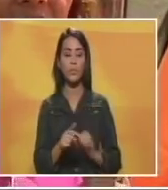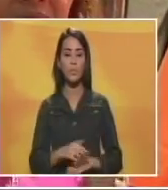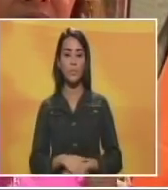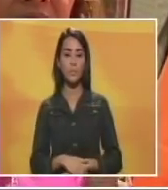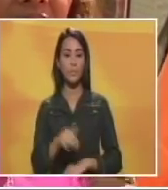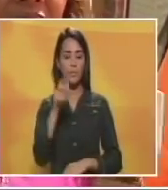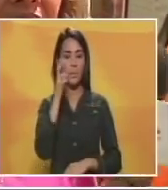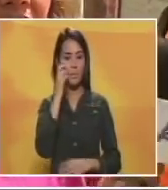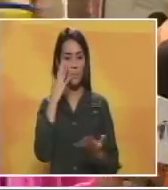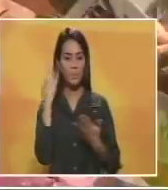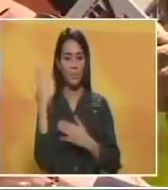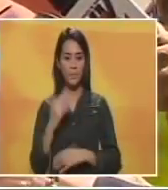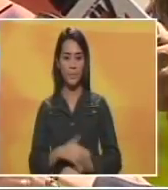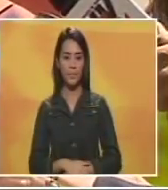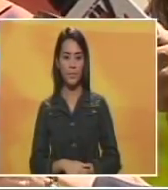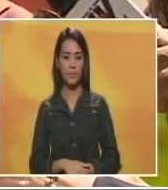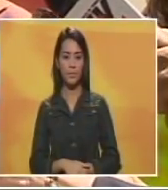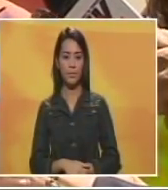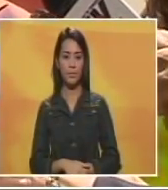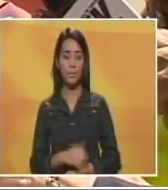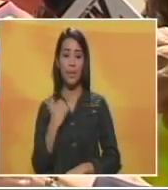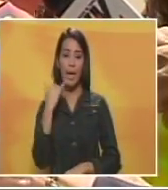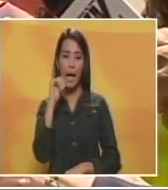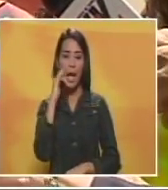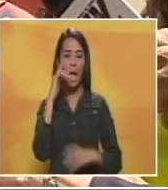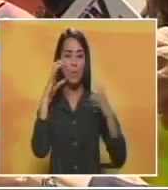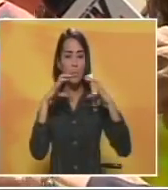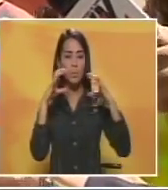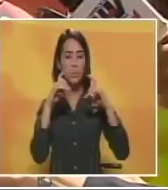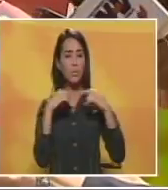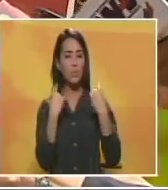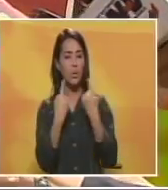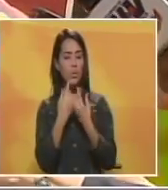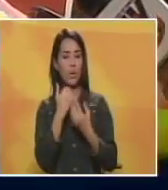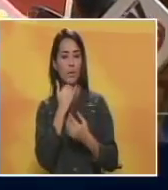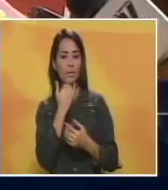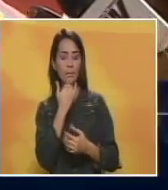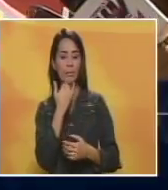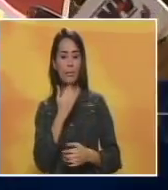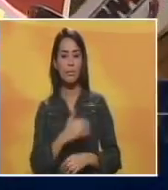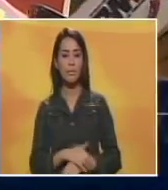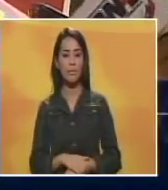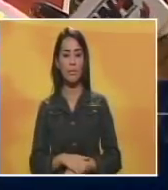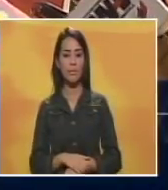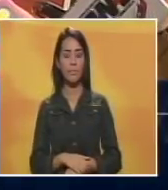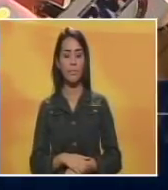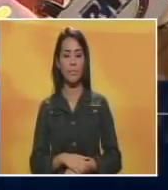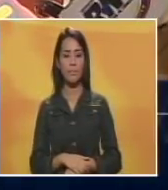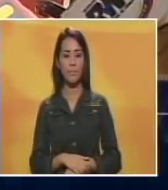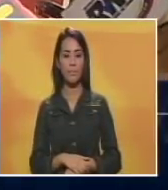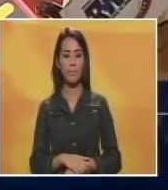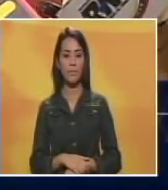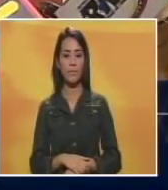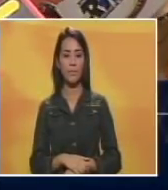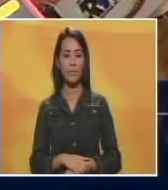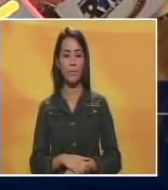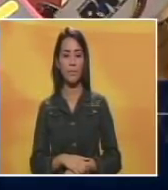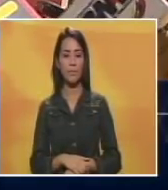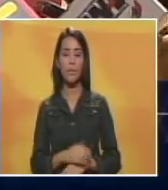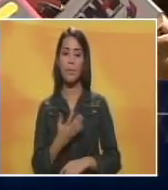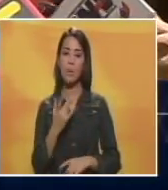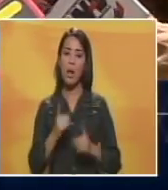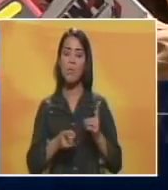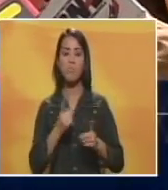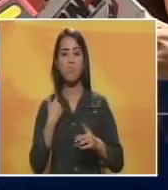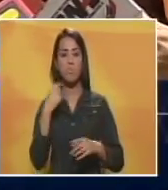Repano. Vamos a escuchar sus declaraciones. Hay un fenómeno en la región norte costera que pudiera retrasar quizá de alguna manera en unos